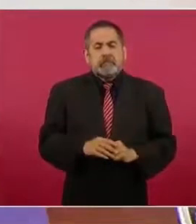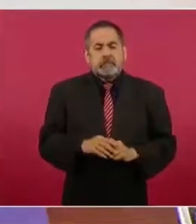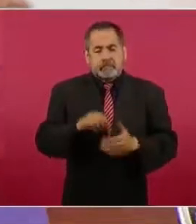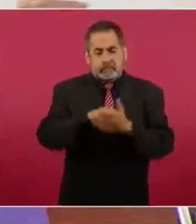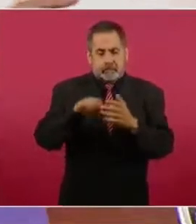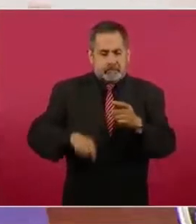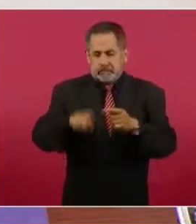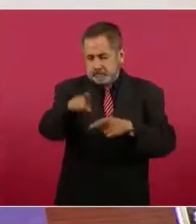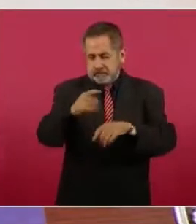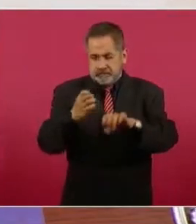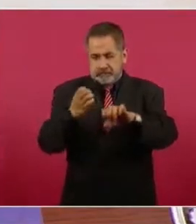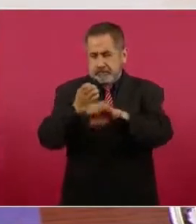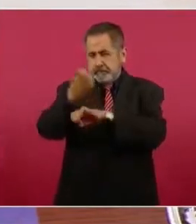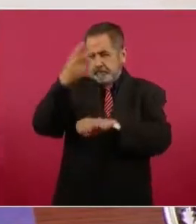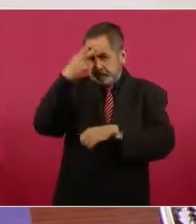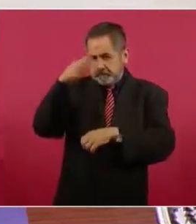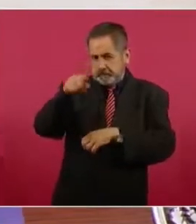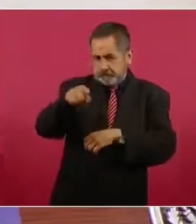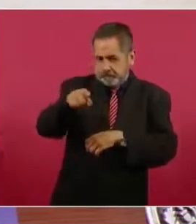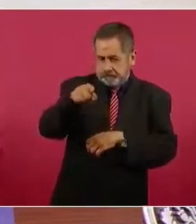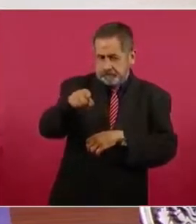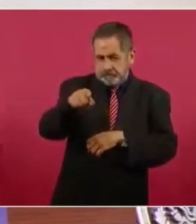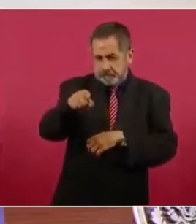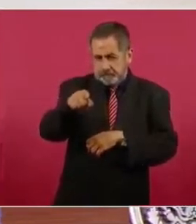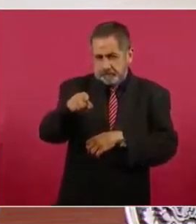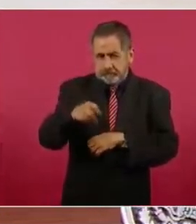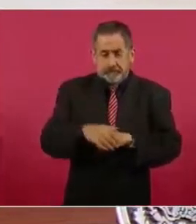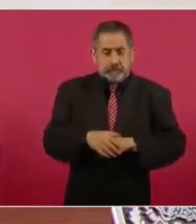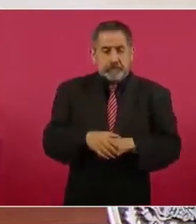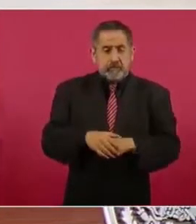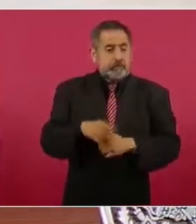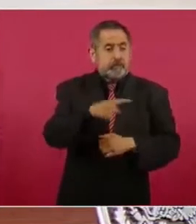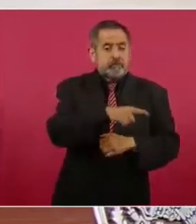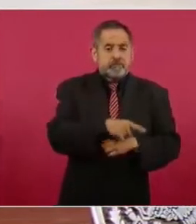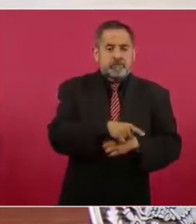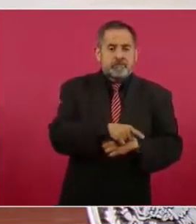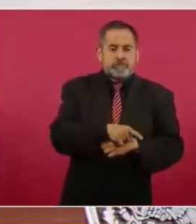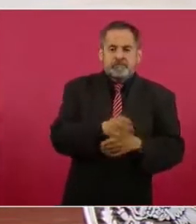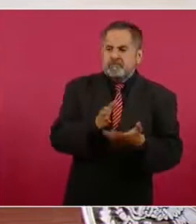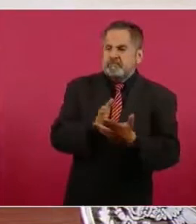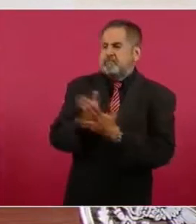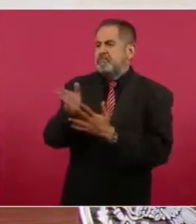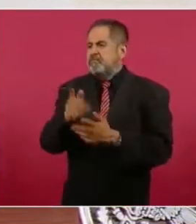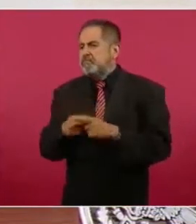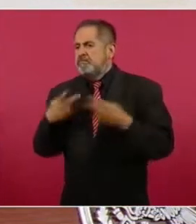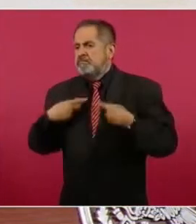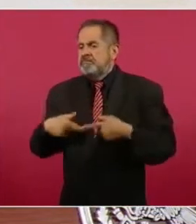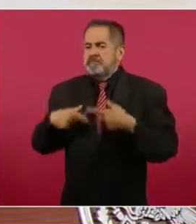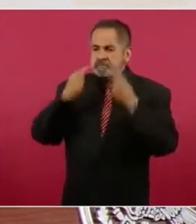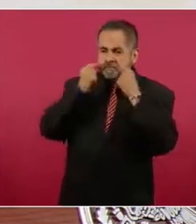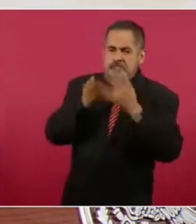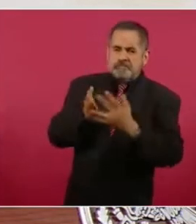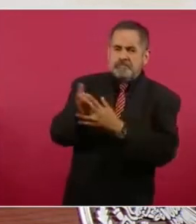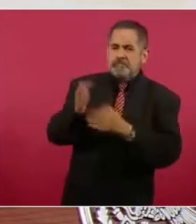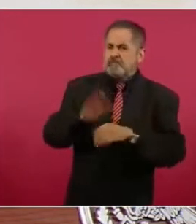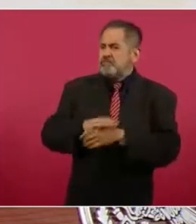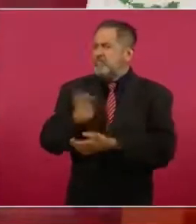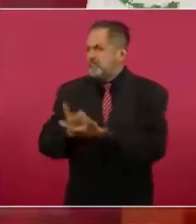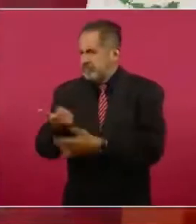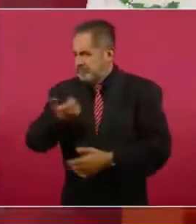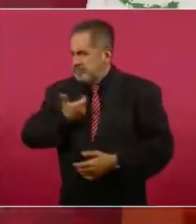esta del Estado de México, que se meten mucho con la población por la